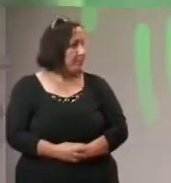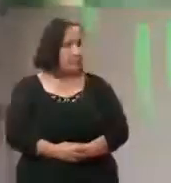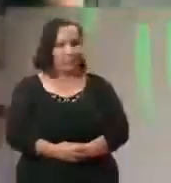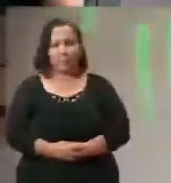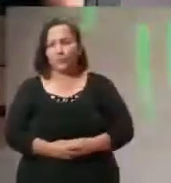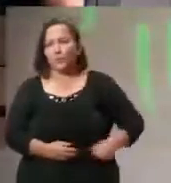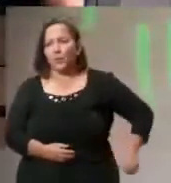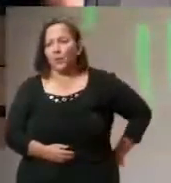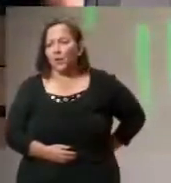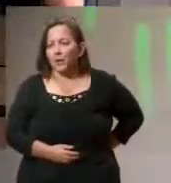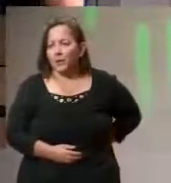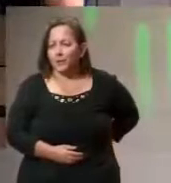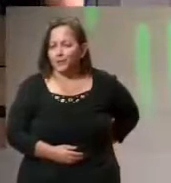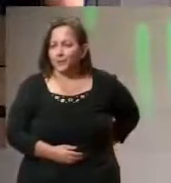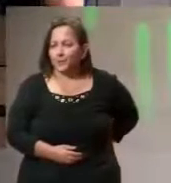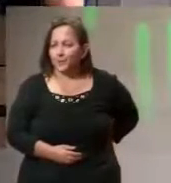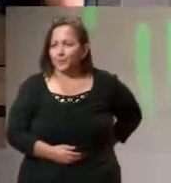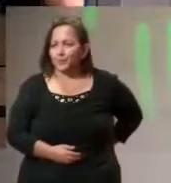Inicio yo.